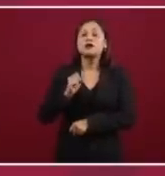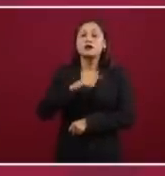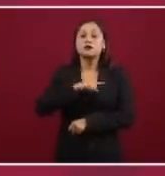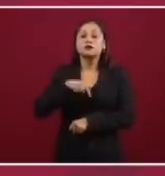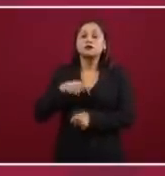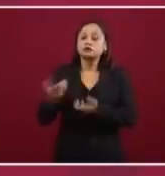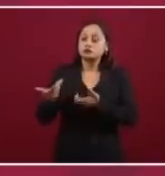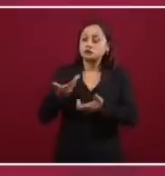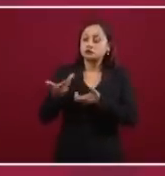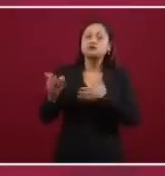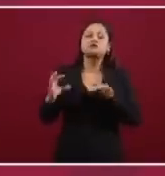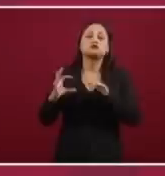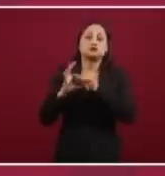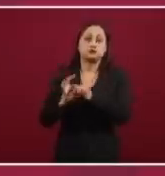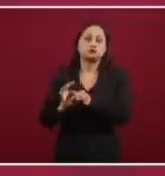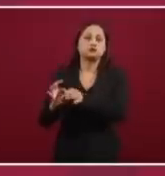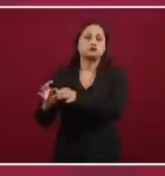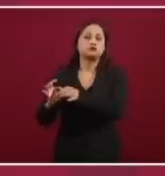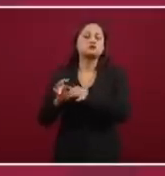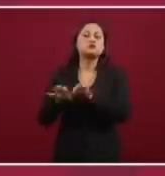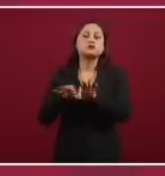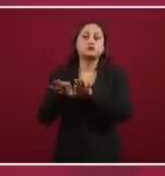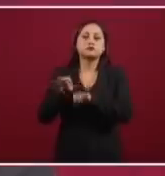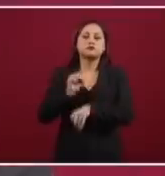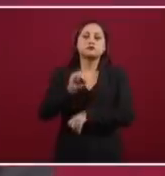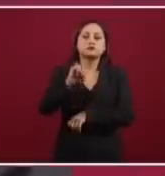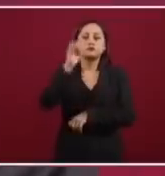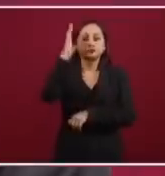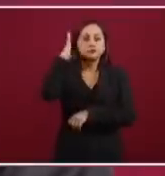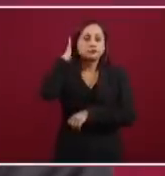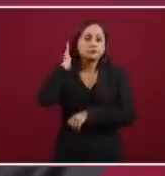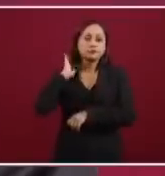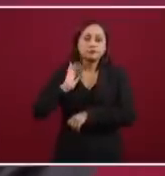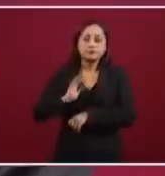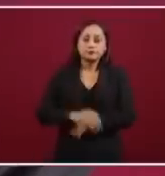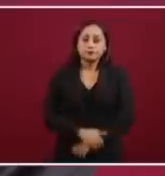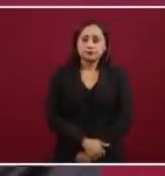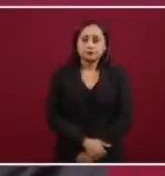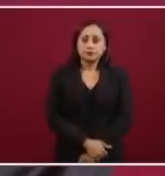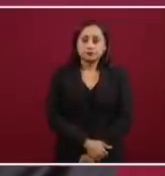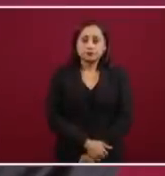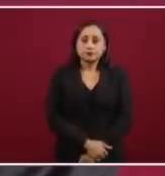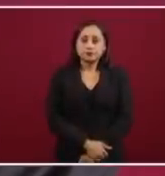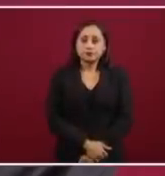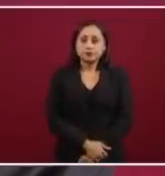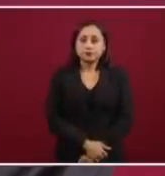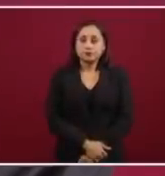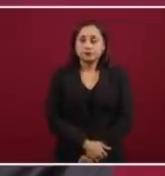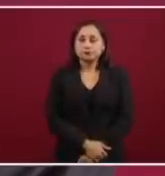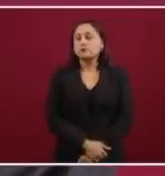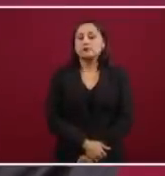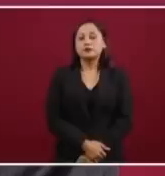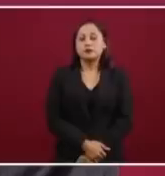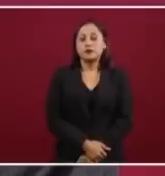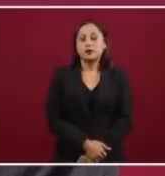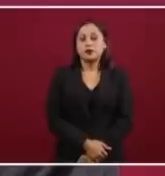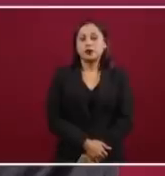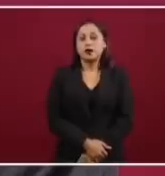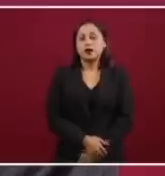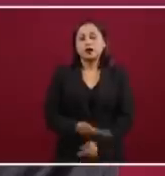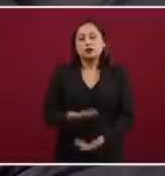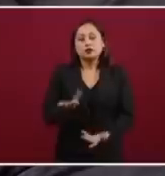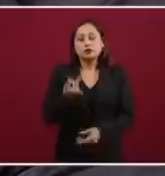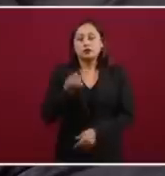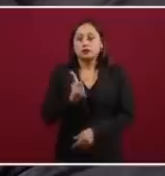coordinada y Estas son cosas que a veces